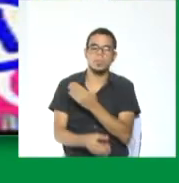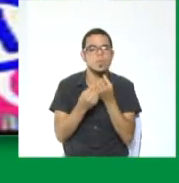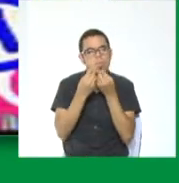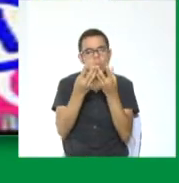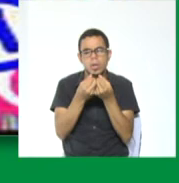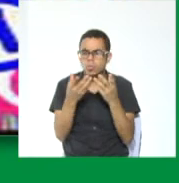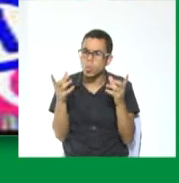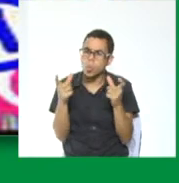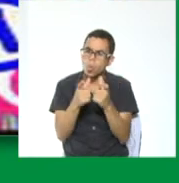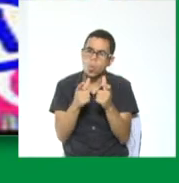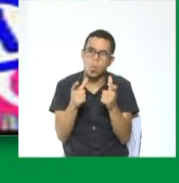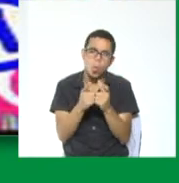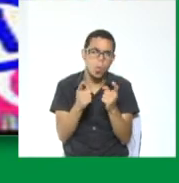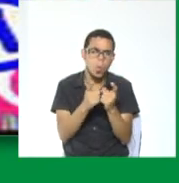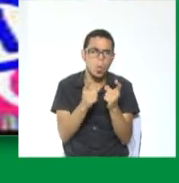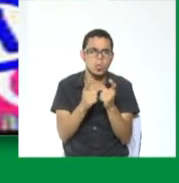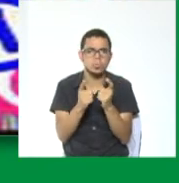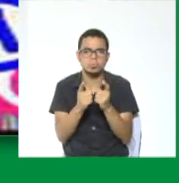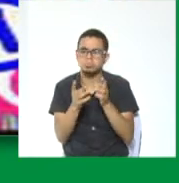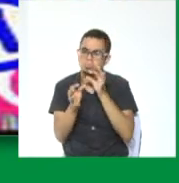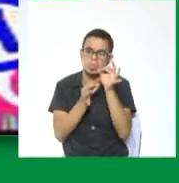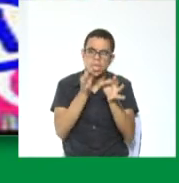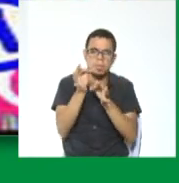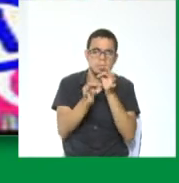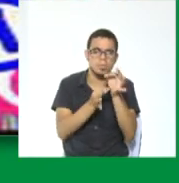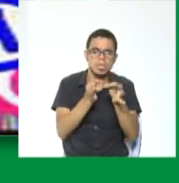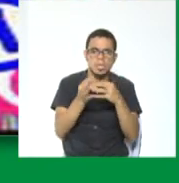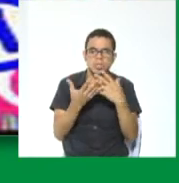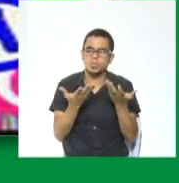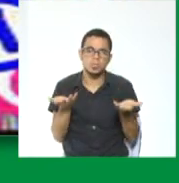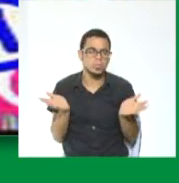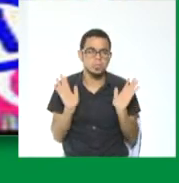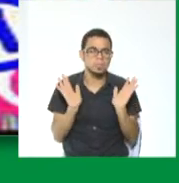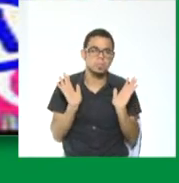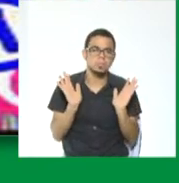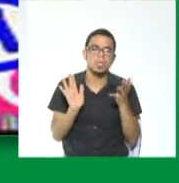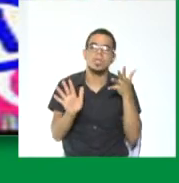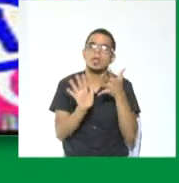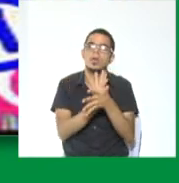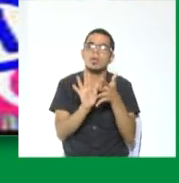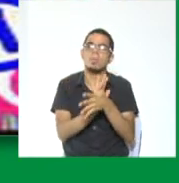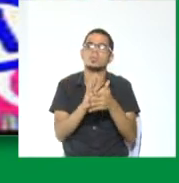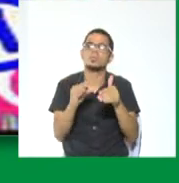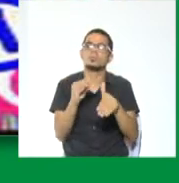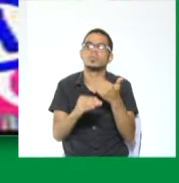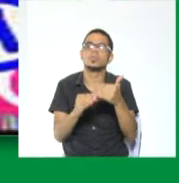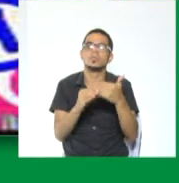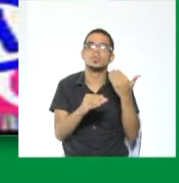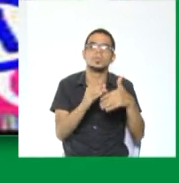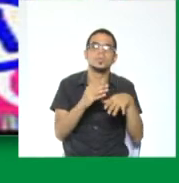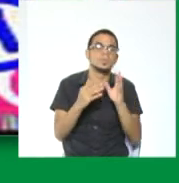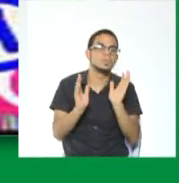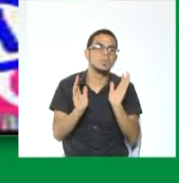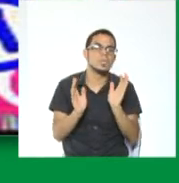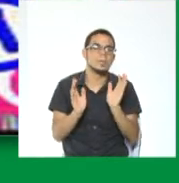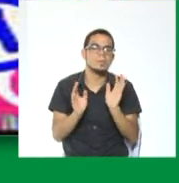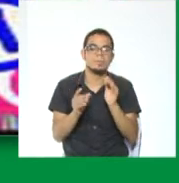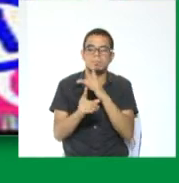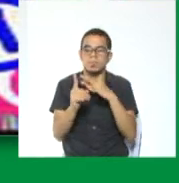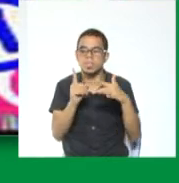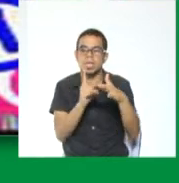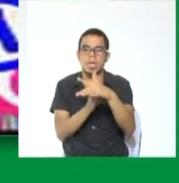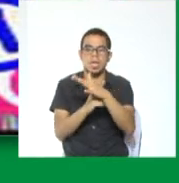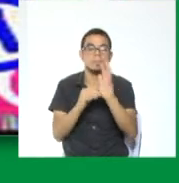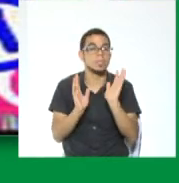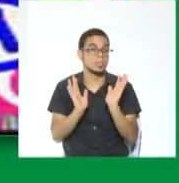que ofrece una explicación no científica sobre algún origen de un alimento o un acontecimiento de